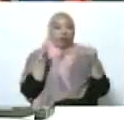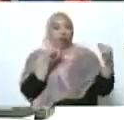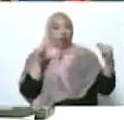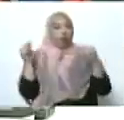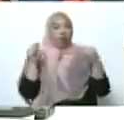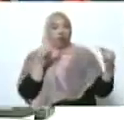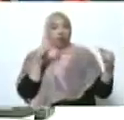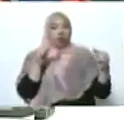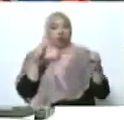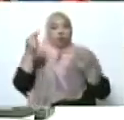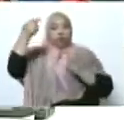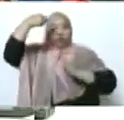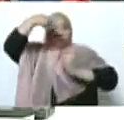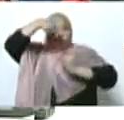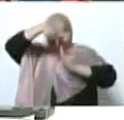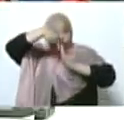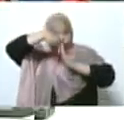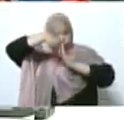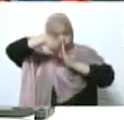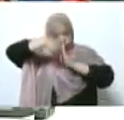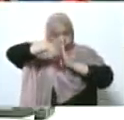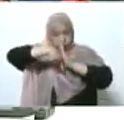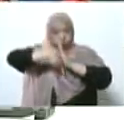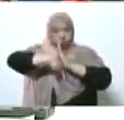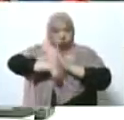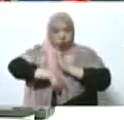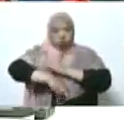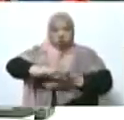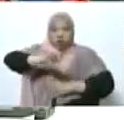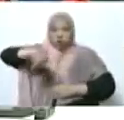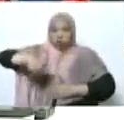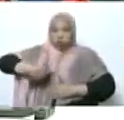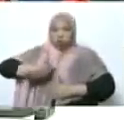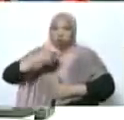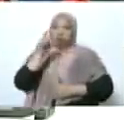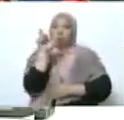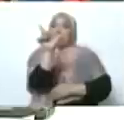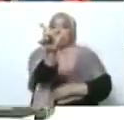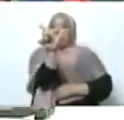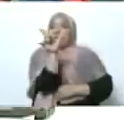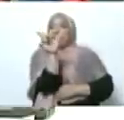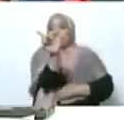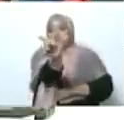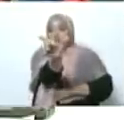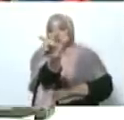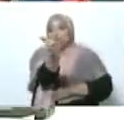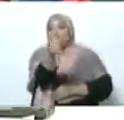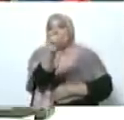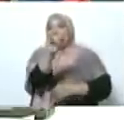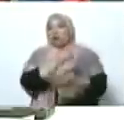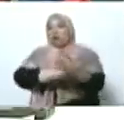hacia adentro de la dirección nacional y del partido es la propuesta presentada por el presidente Nicolás